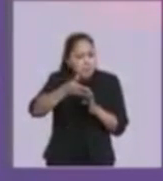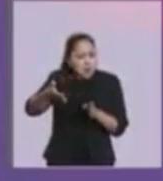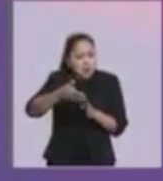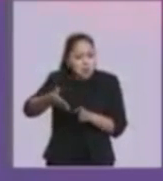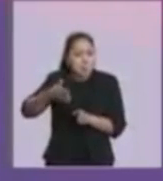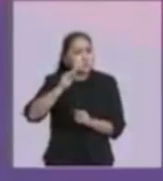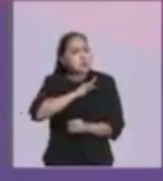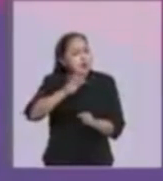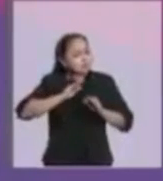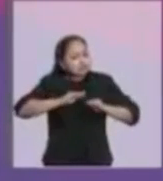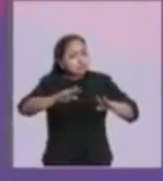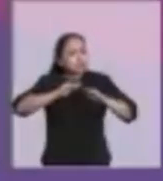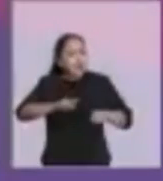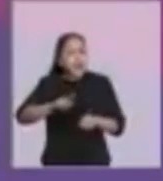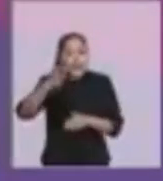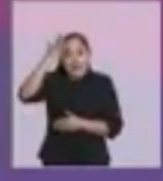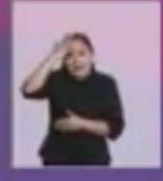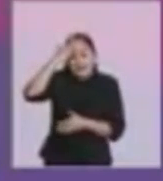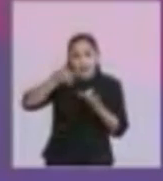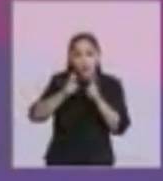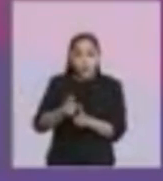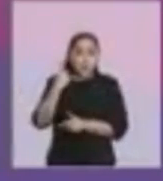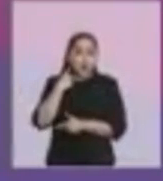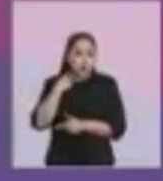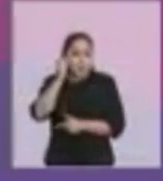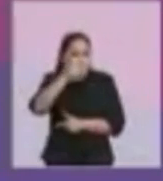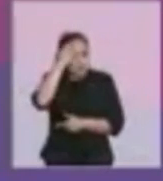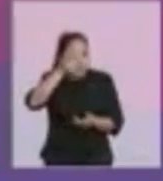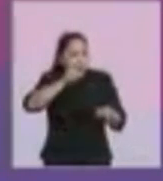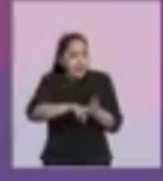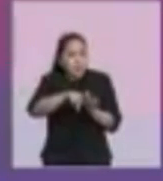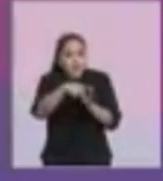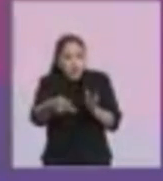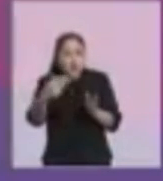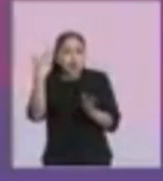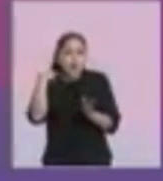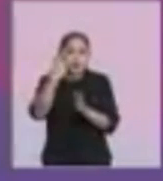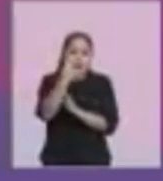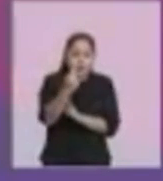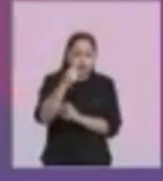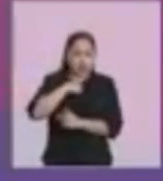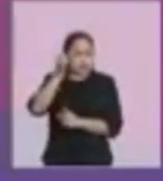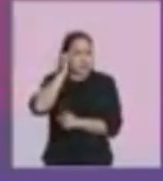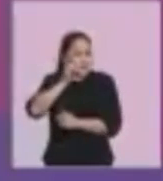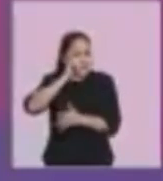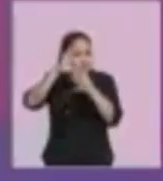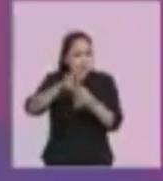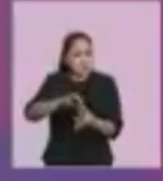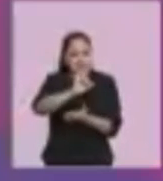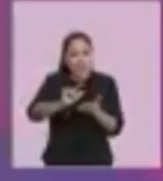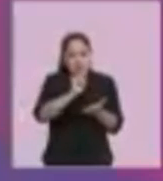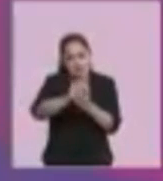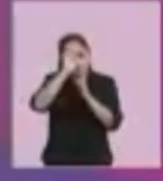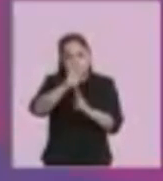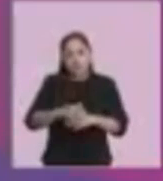excepción. Todos los dirigentes de los partidos utilizaron esos tiempos oficiales, lo hice siempre en apego a la ley. ¿Está